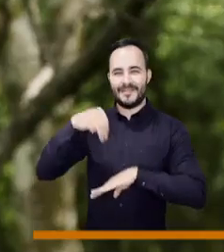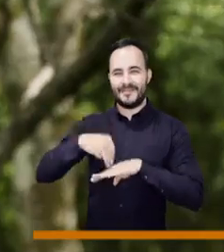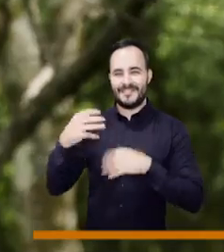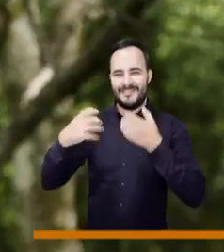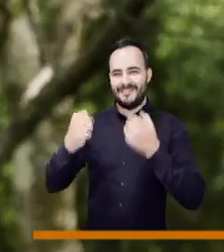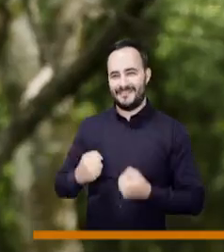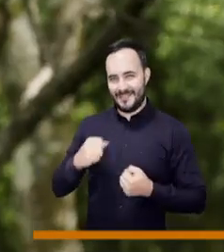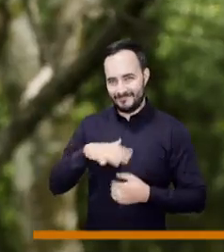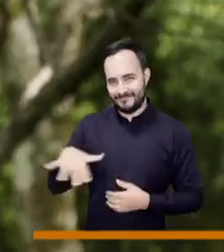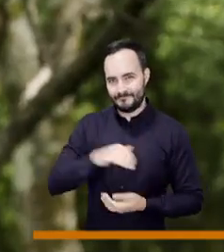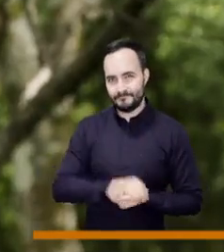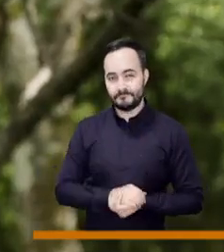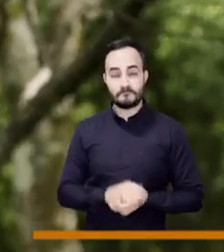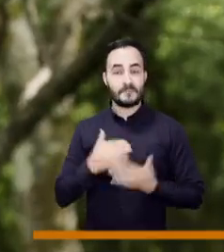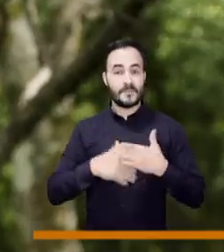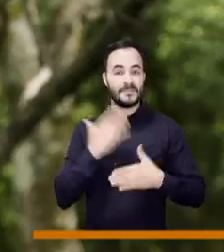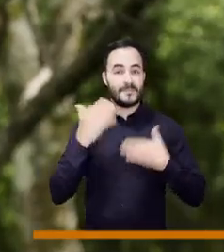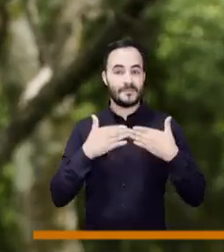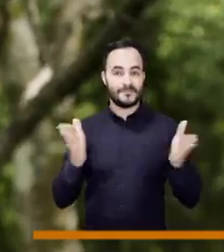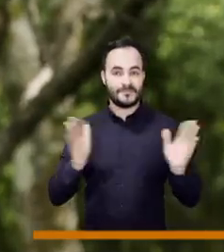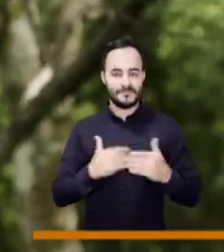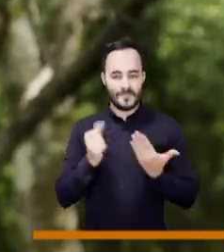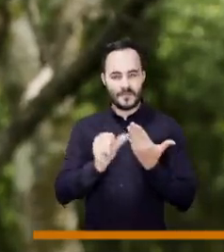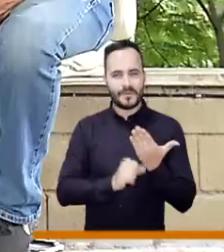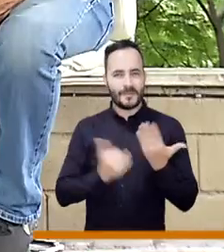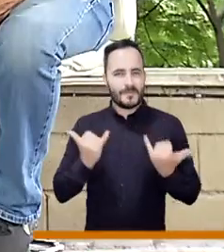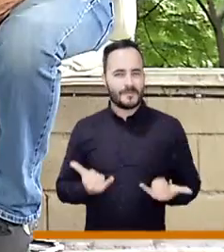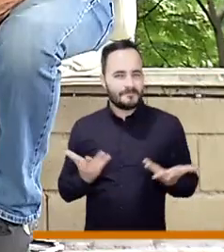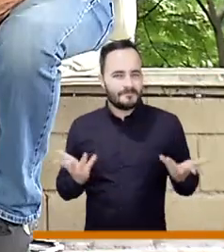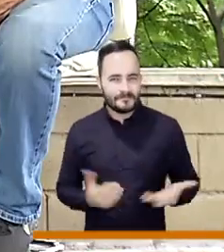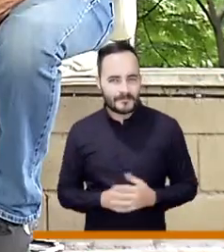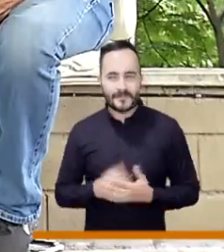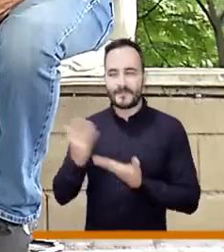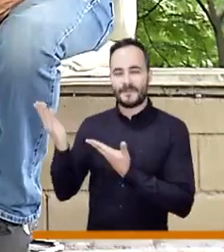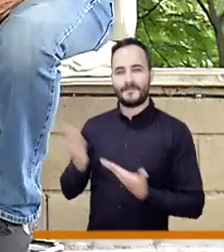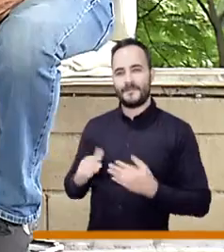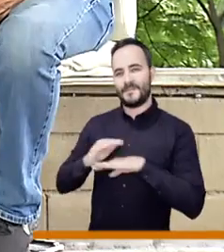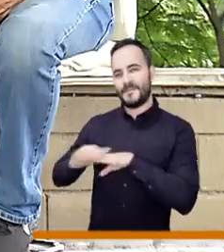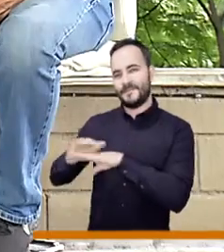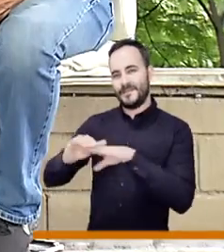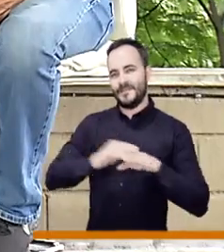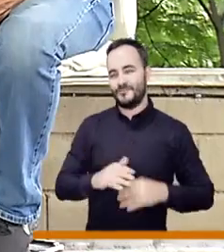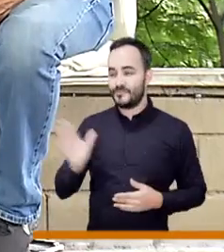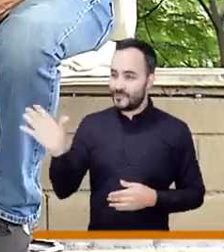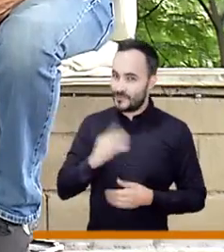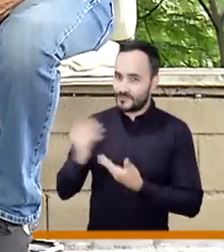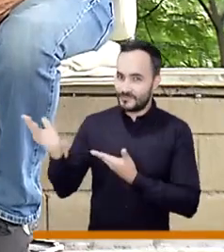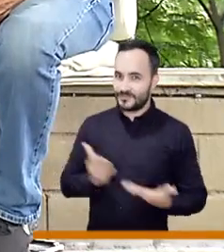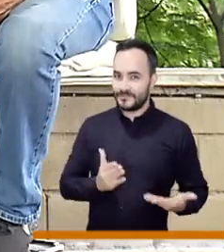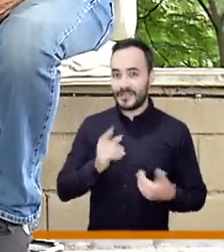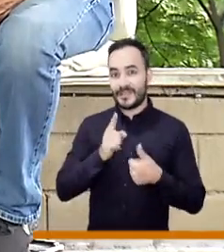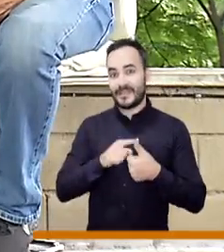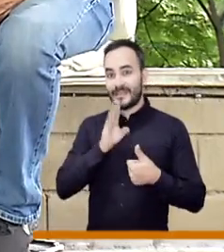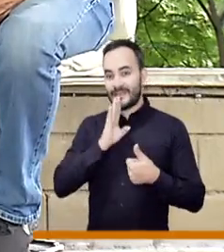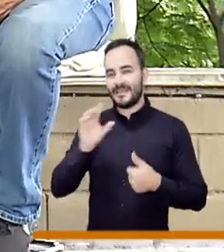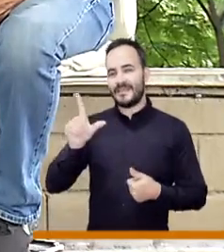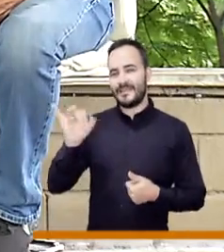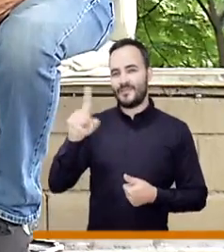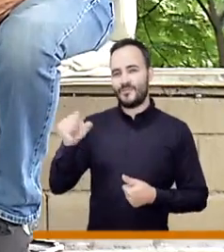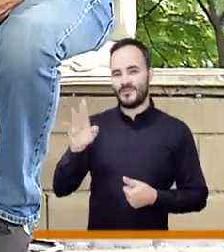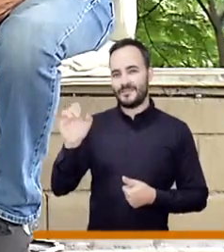y comenzamos nuestro programa de hoy con nuestros anfitriones. Bienvenidos, doctor Luis Bernardo Vélez